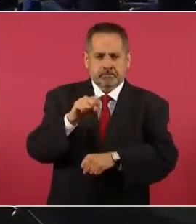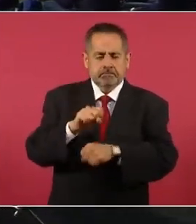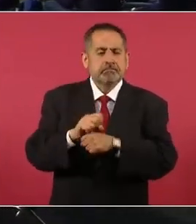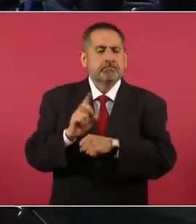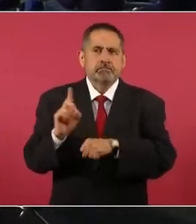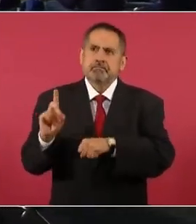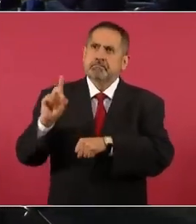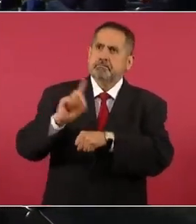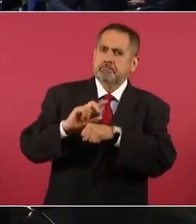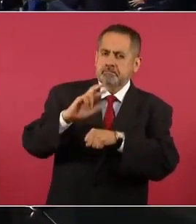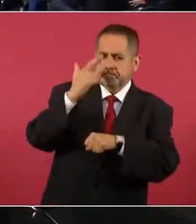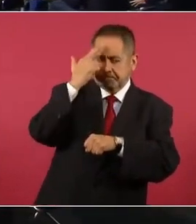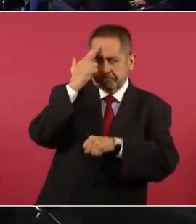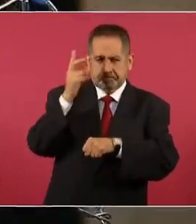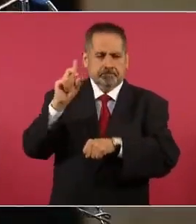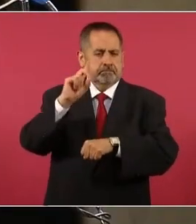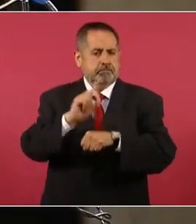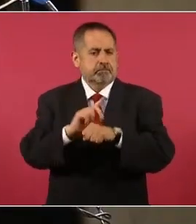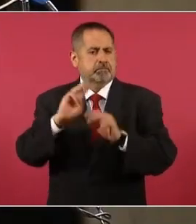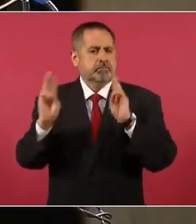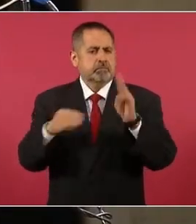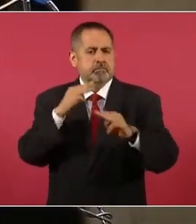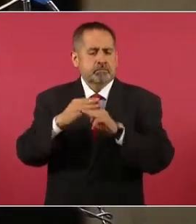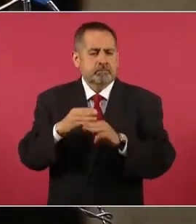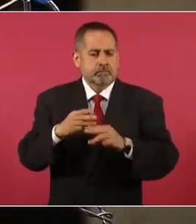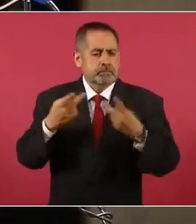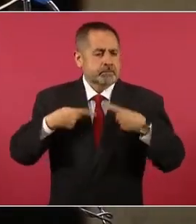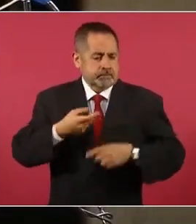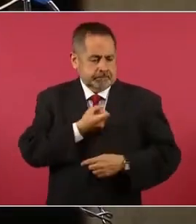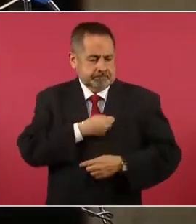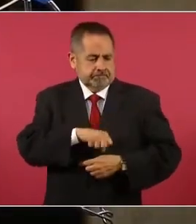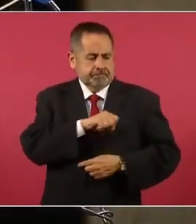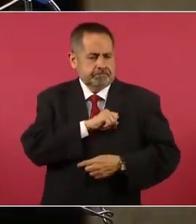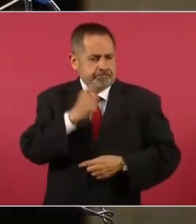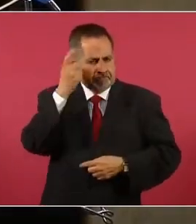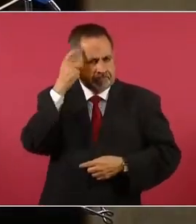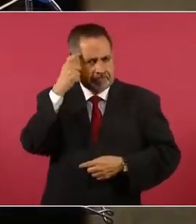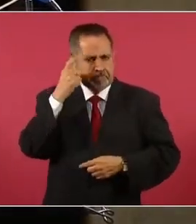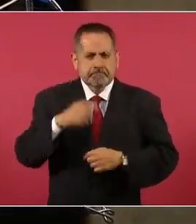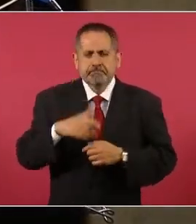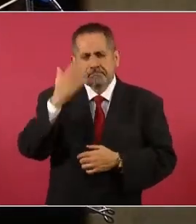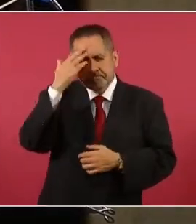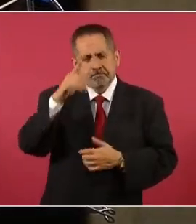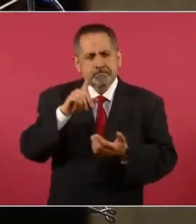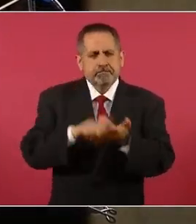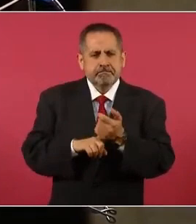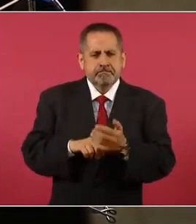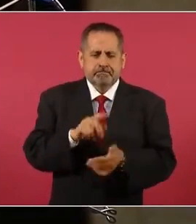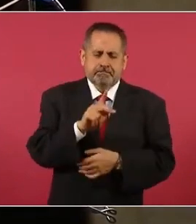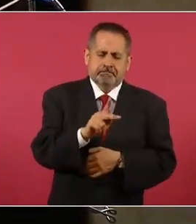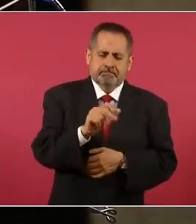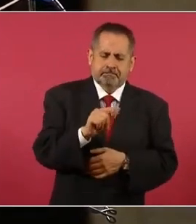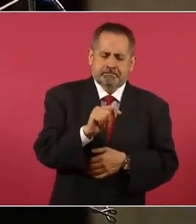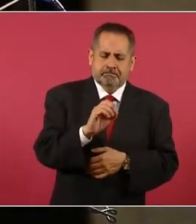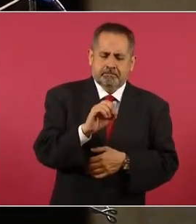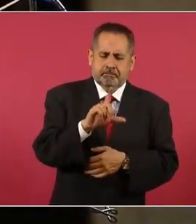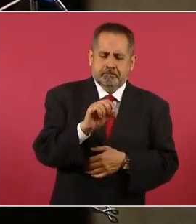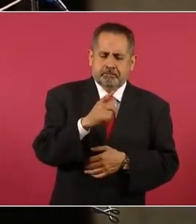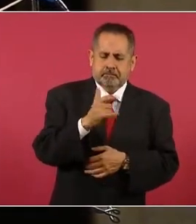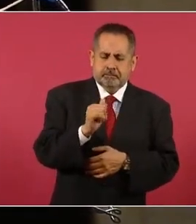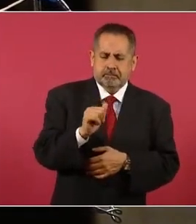conmemoró el Día Mundial de la Salud Mental y justamente algo que se conoce como patología dual es cuando